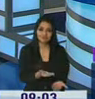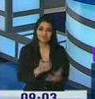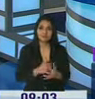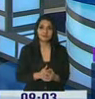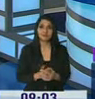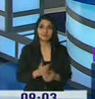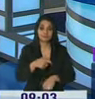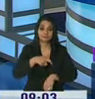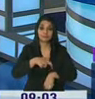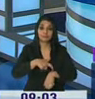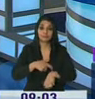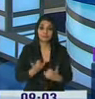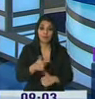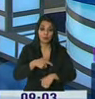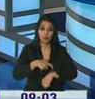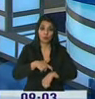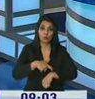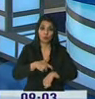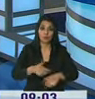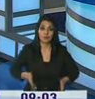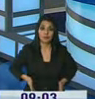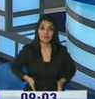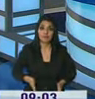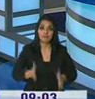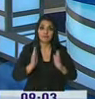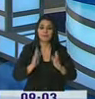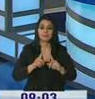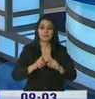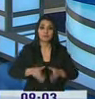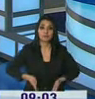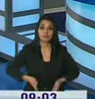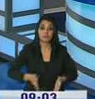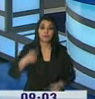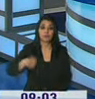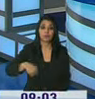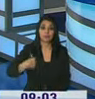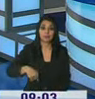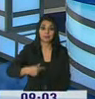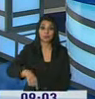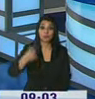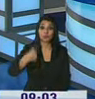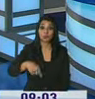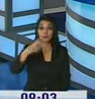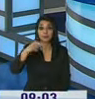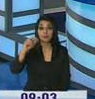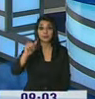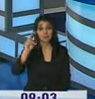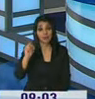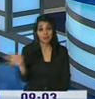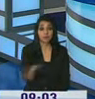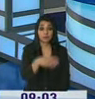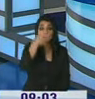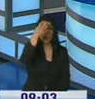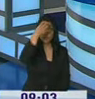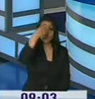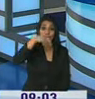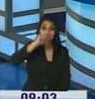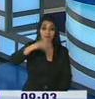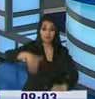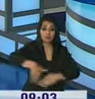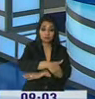hora les comento que las vías de la Administración Zonal Quitumbe, en las calles Quitumbe, Ñan y Cóndor Ñan, junto a la